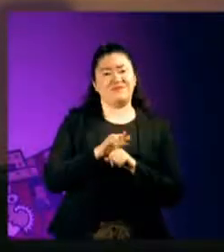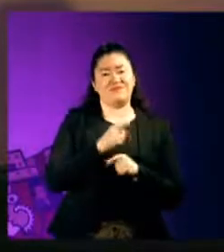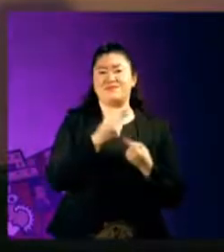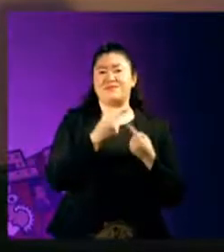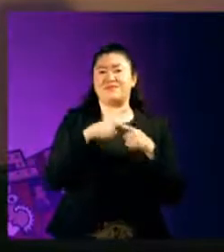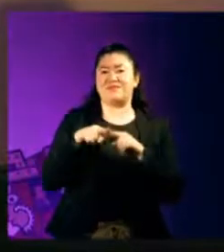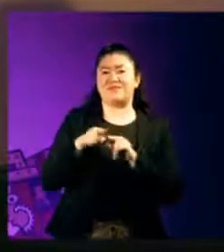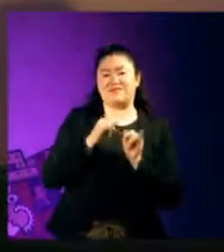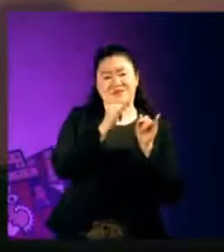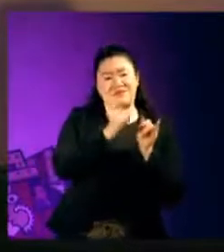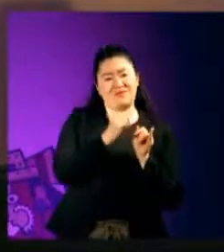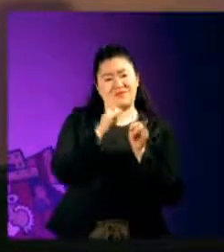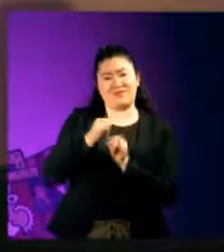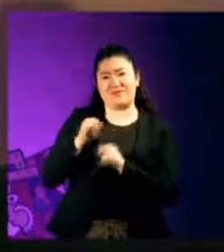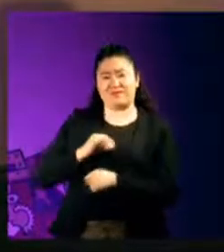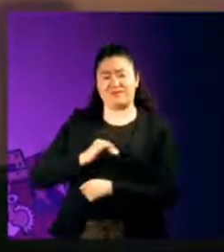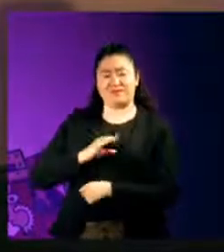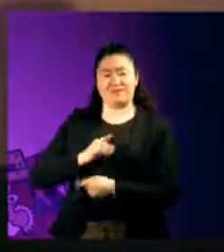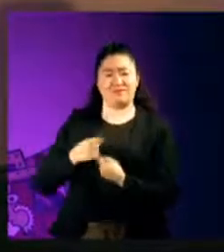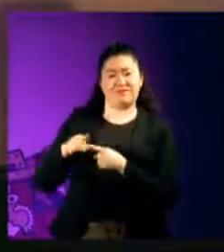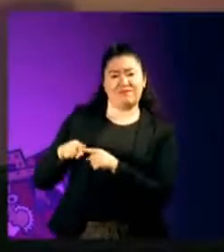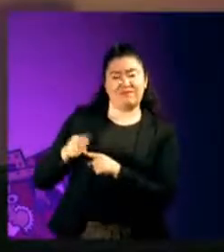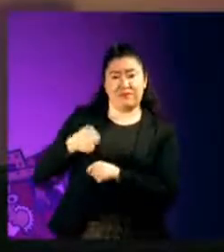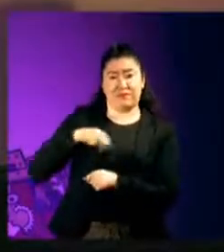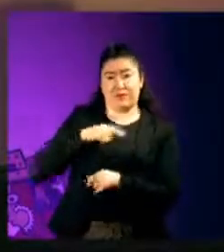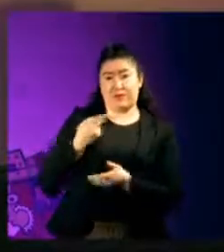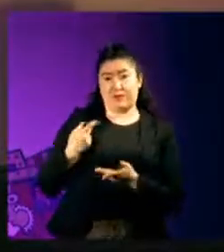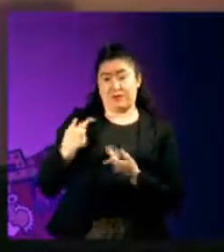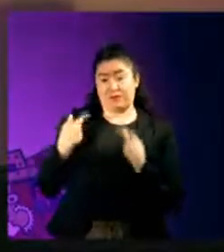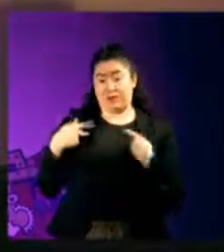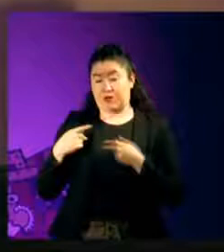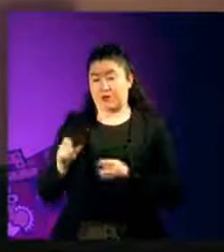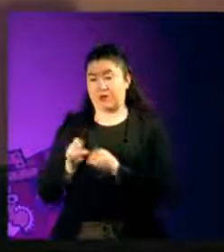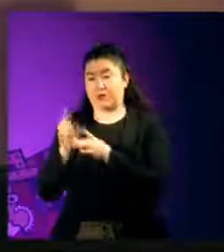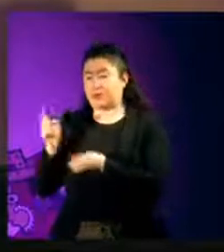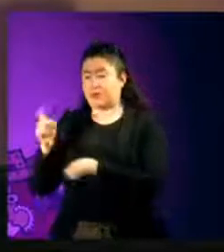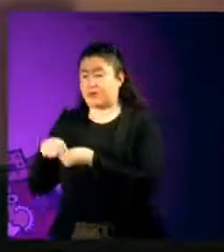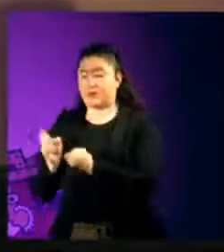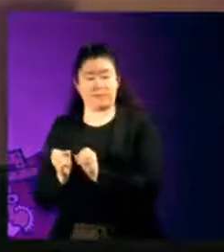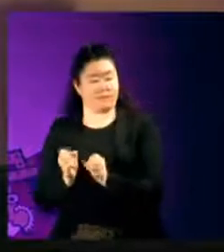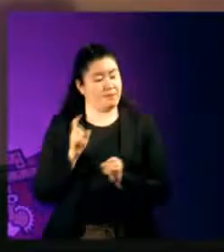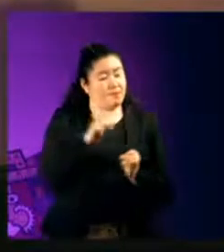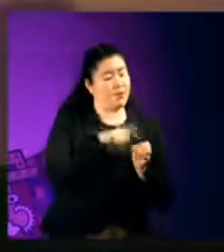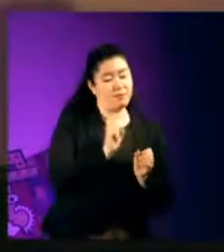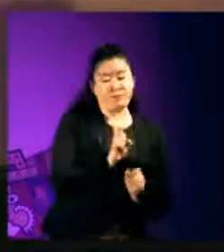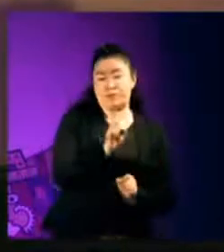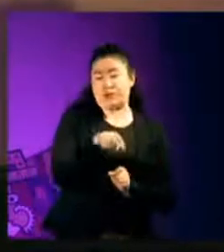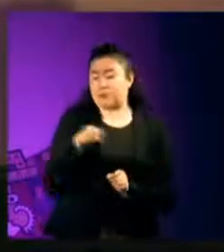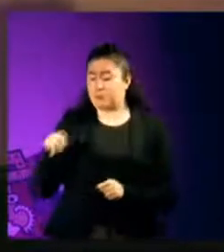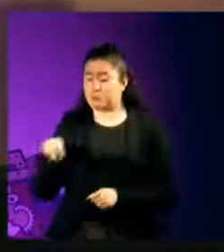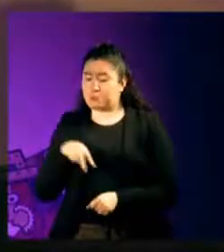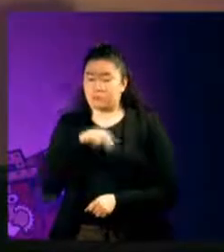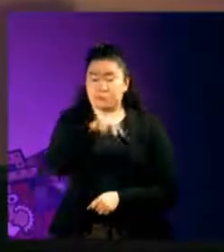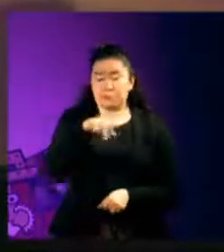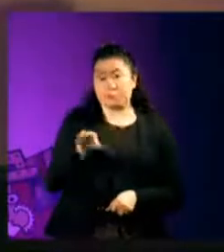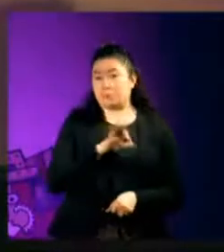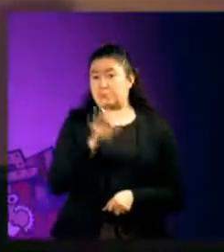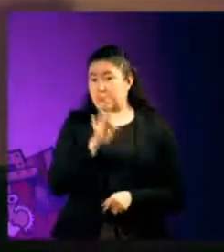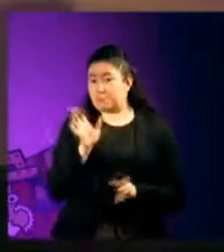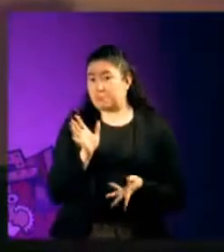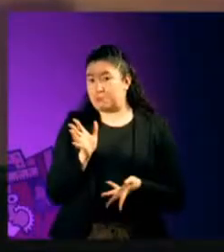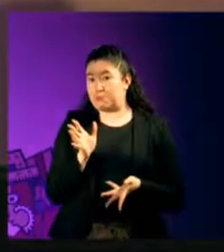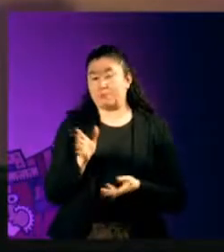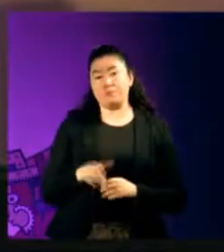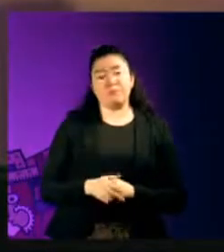incluso uno como persona podría saltar de una identidad a otra sin ningún problema y es